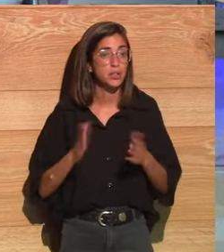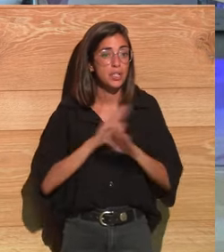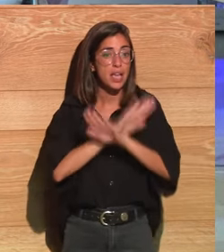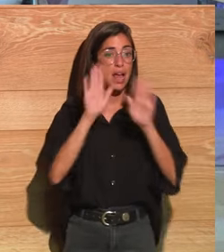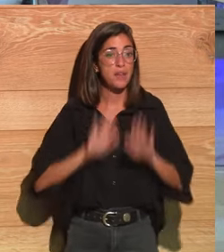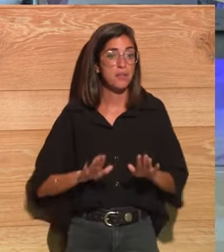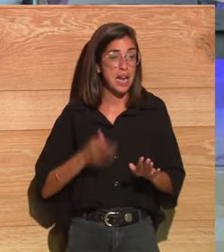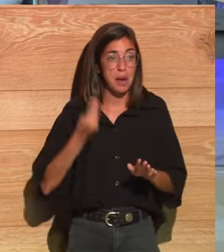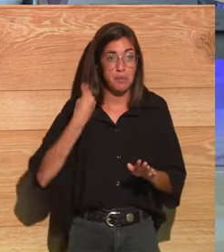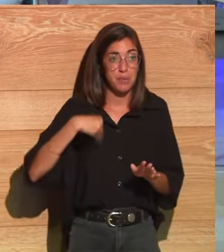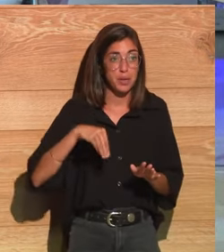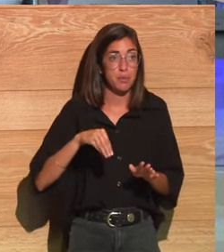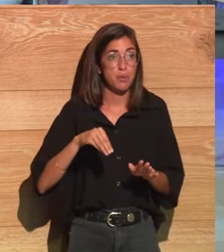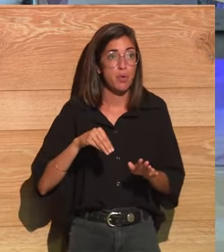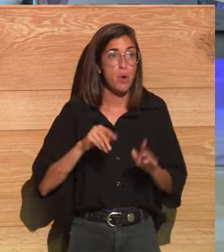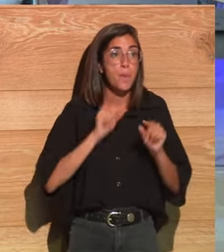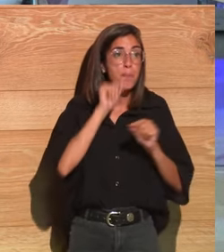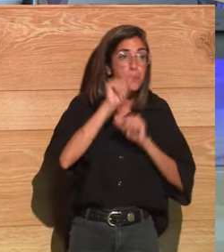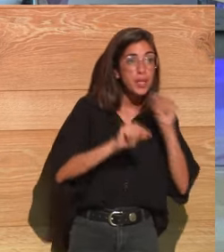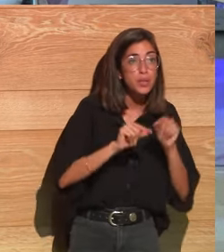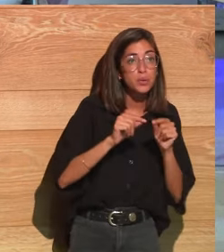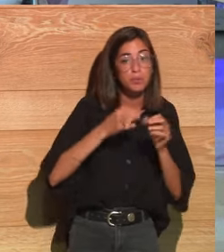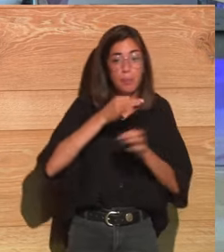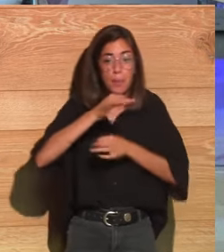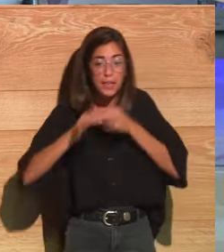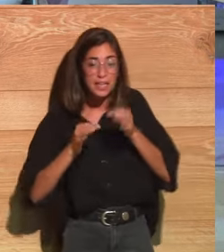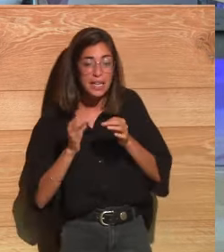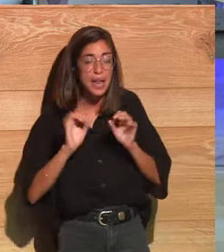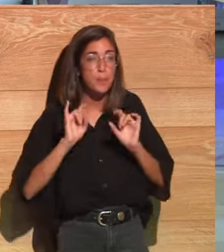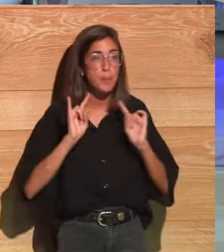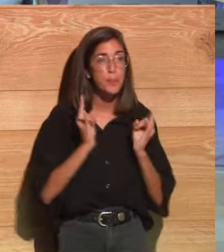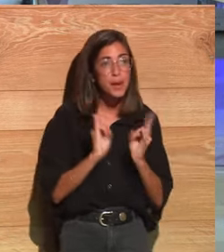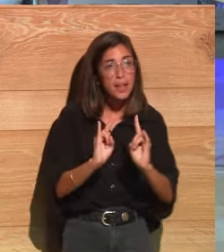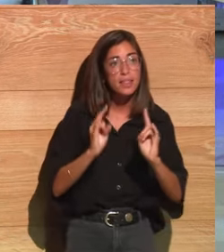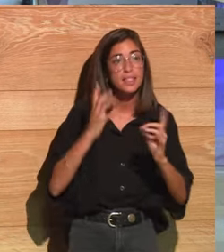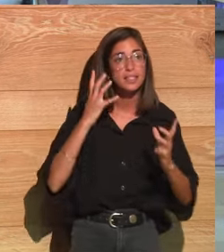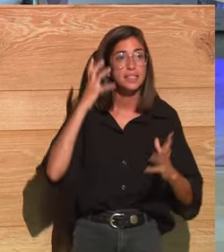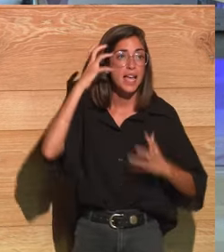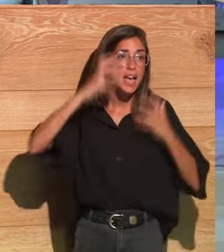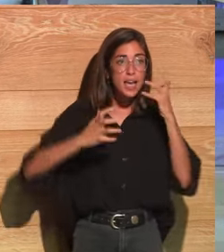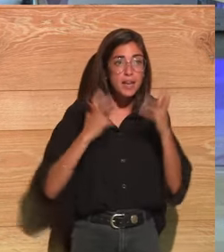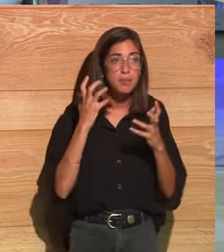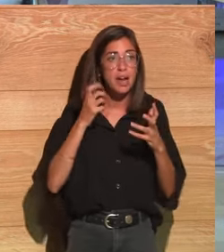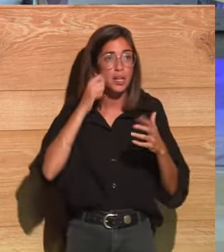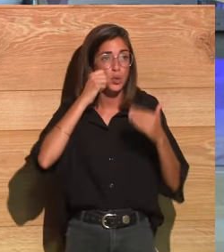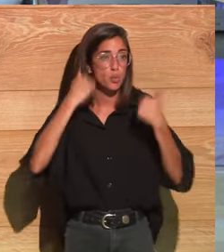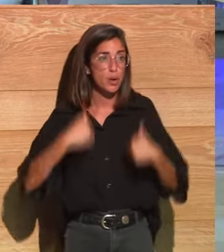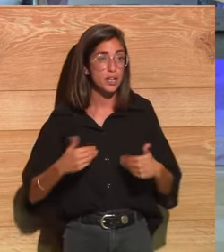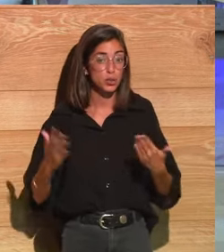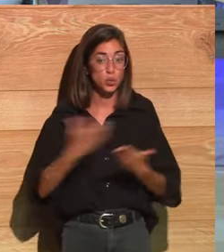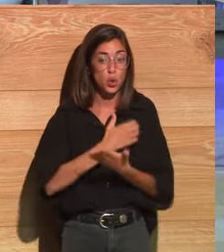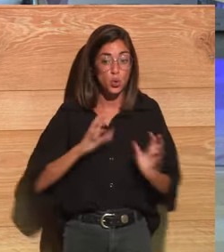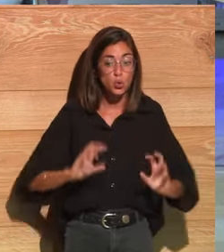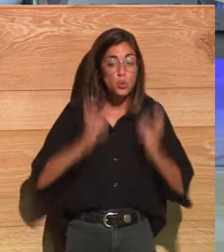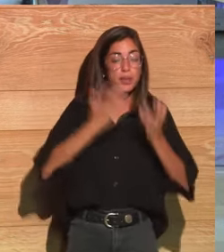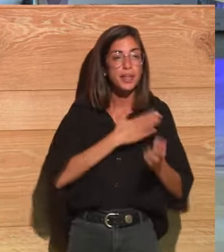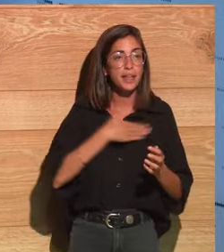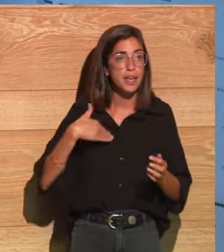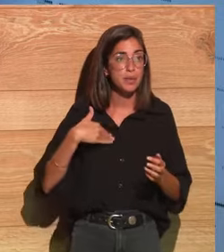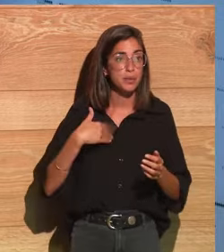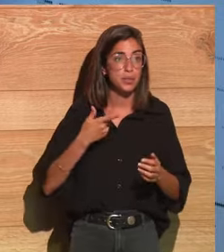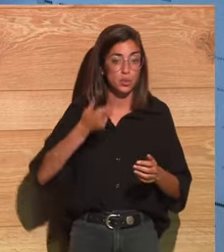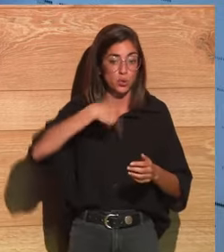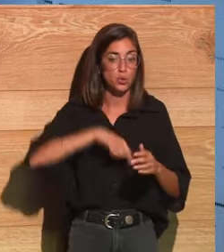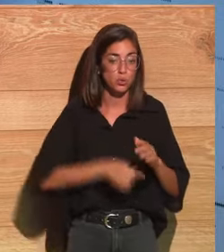mismo, virus, bacterias, plantas, animales, humanos, todos queremos sobrevivir y reproducirnos. Y esto es